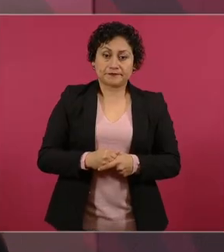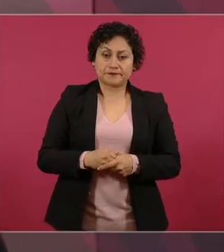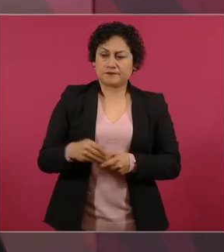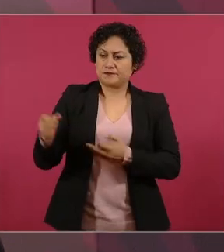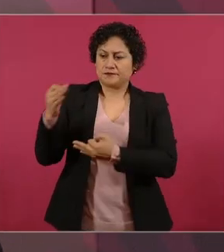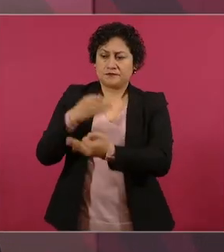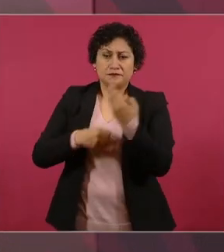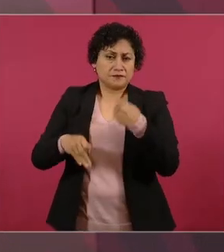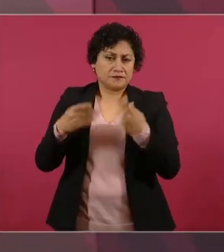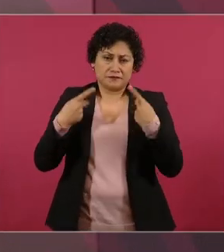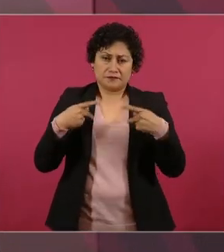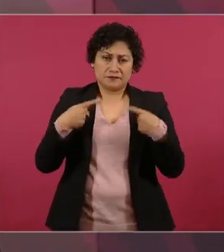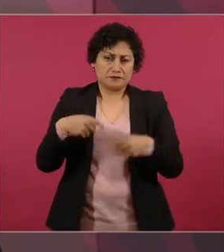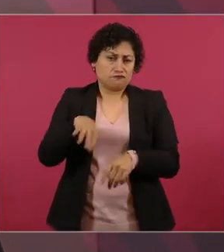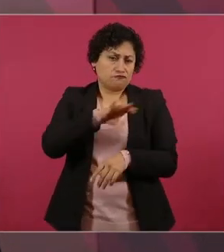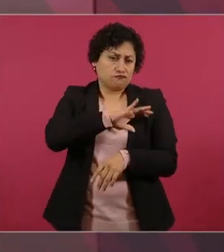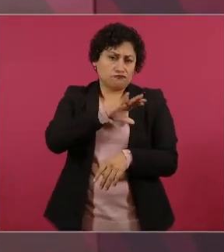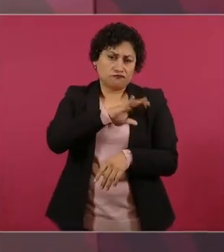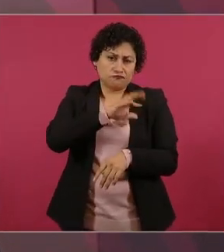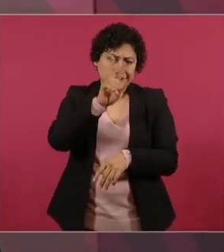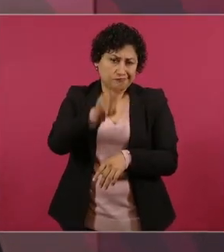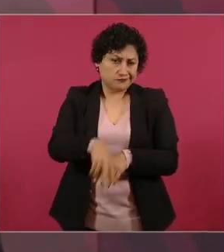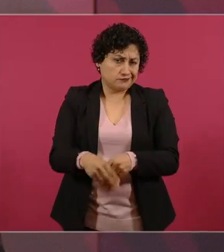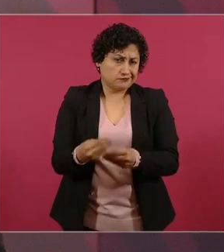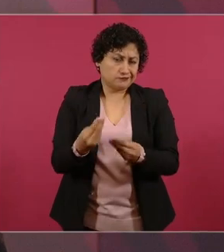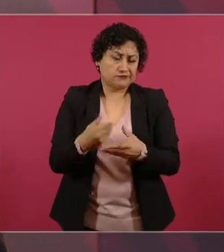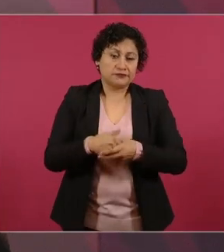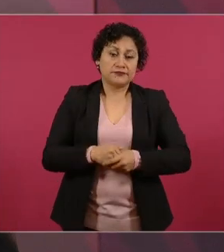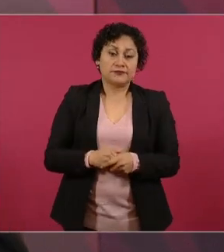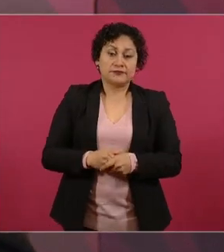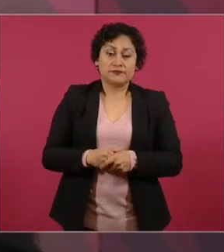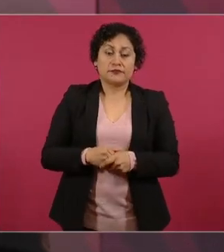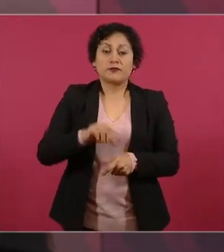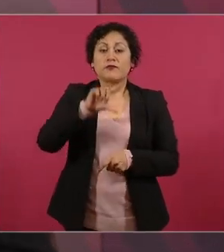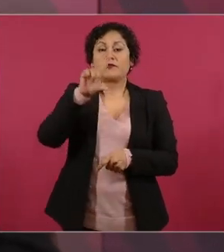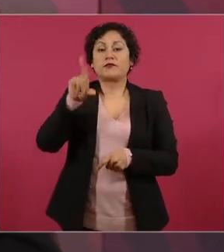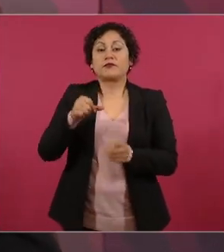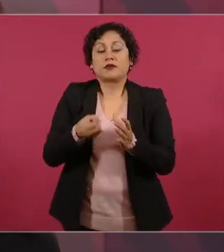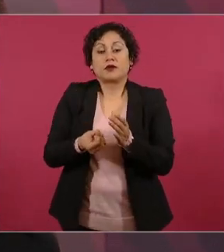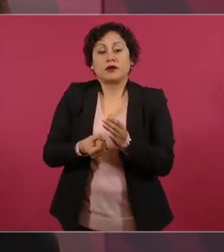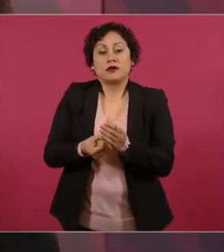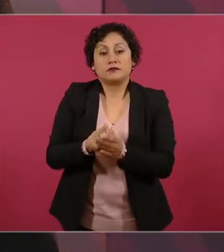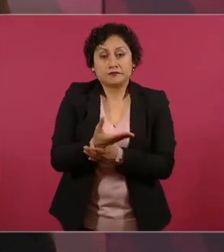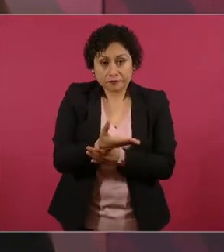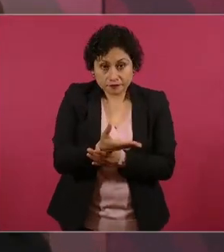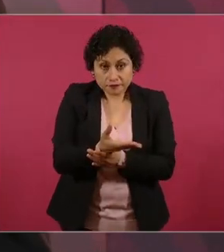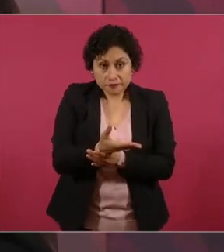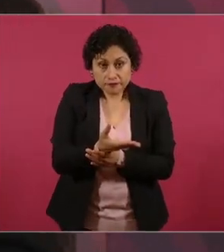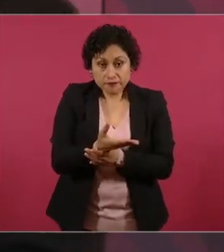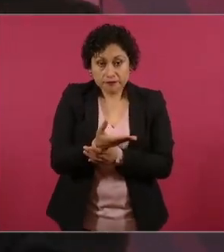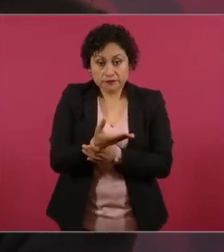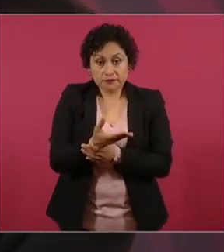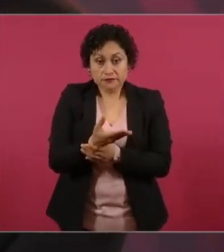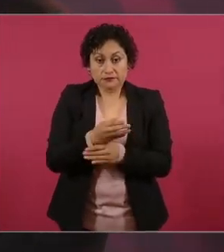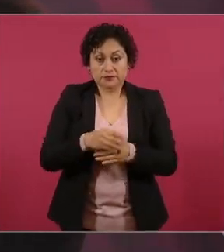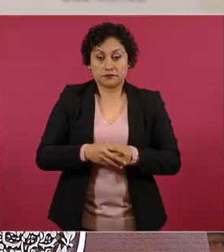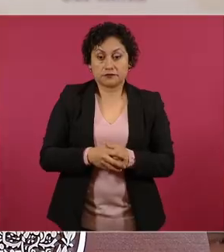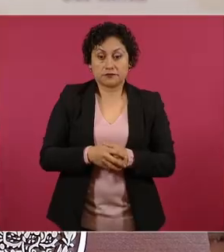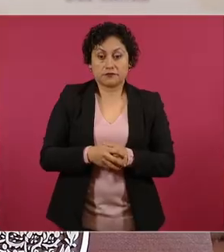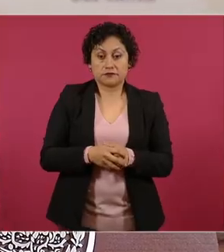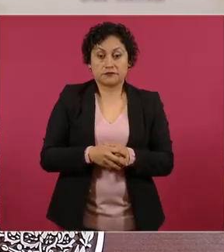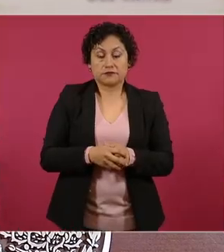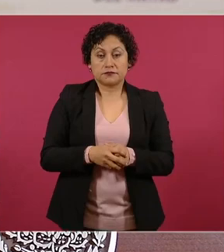toda la gente, muy cariñosa. Y salimos, y un par